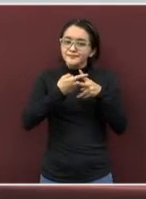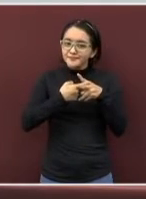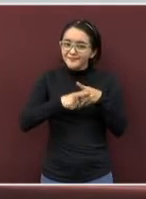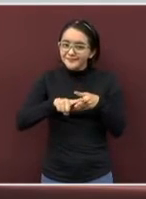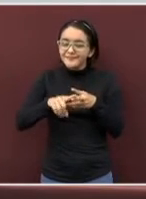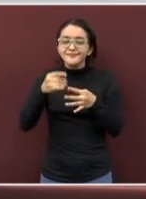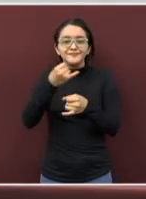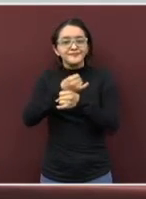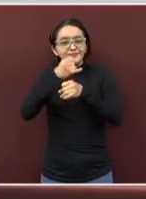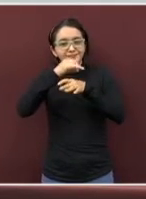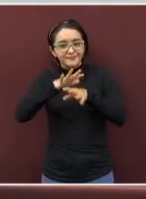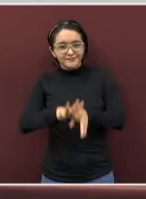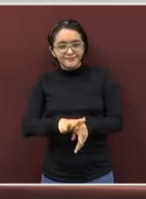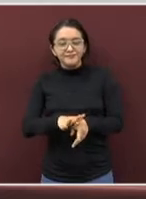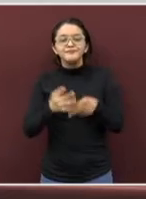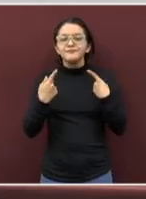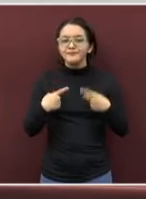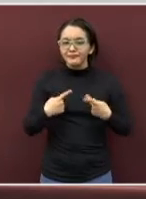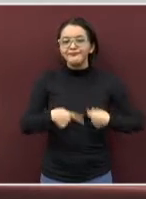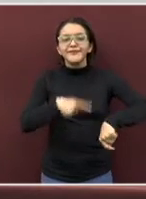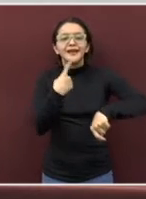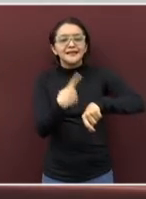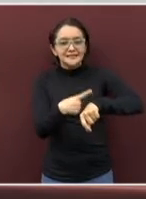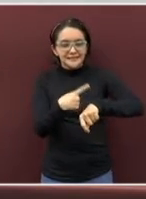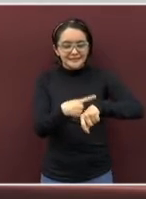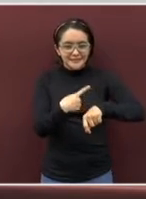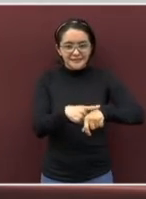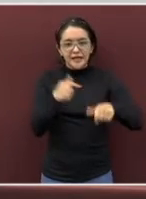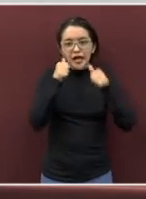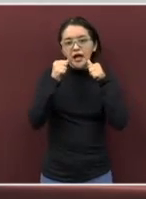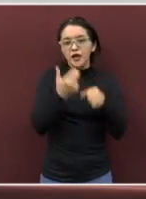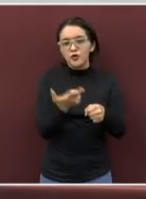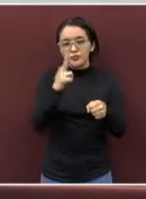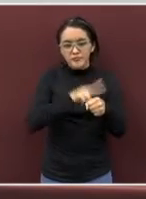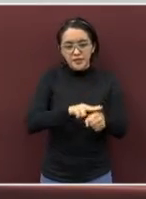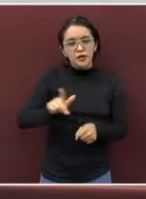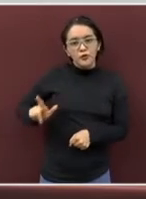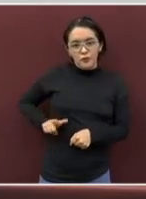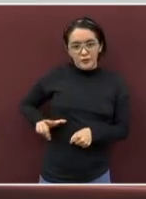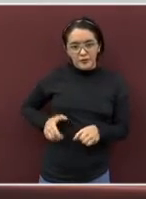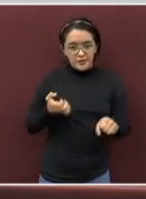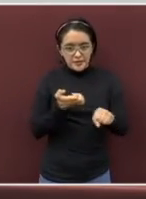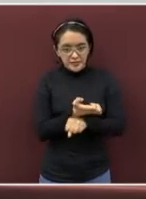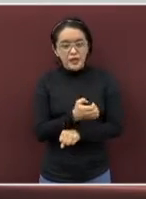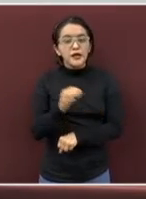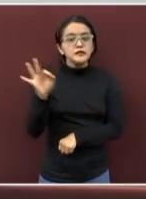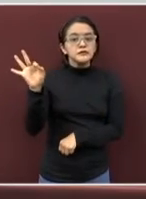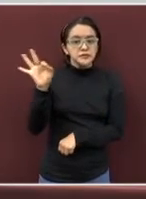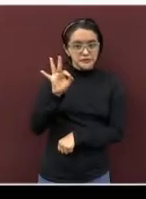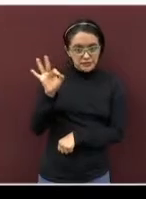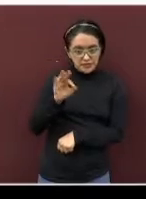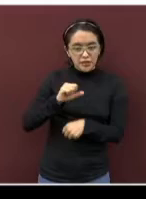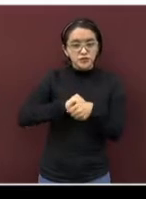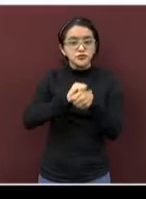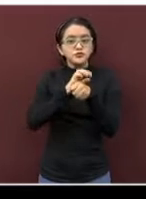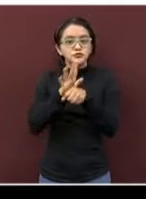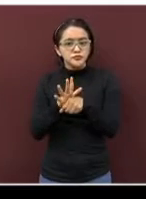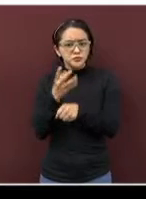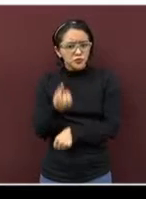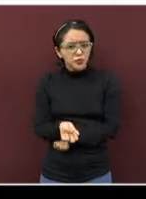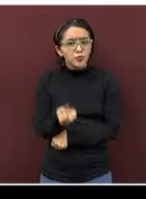el informe de los pacientes atendidos en el sector salud del estado con un diagnóstico probable de kobe 19